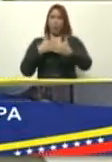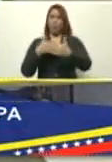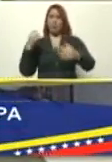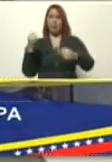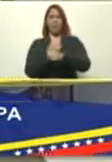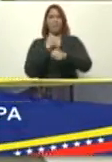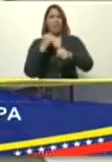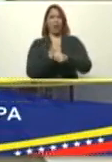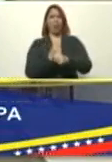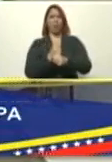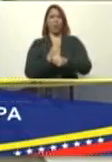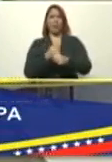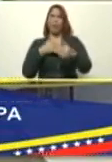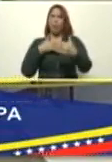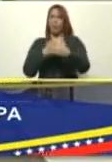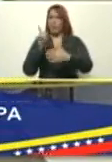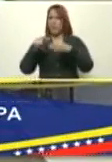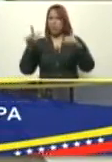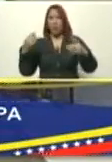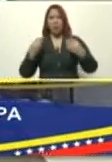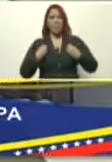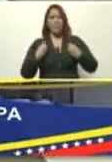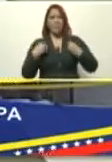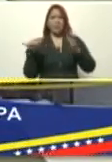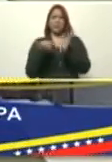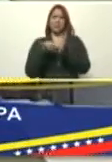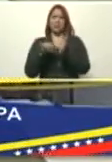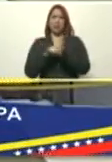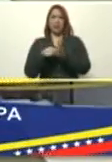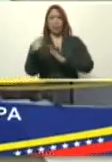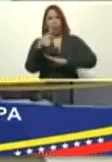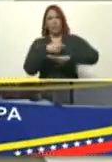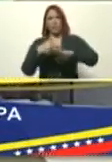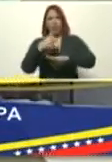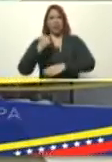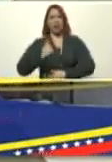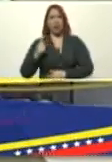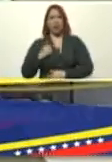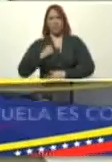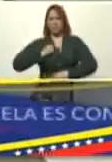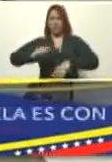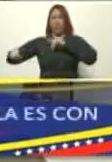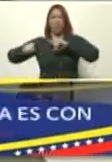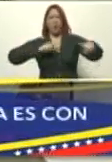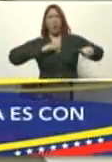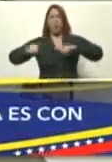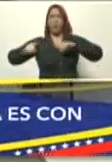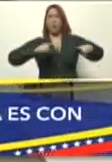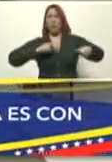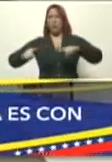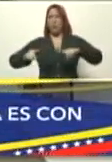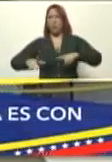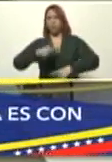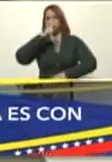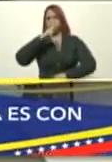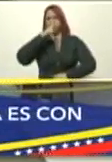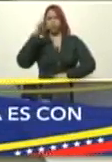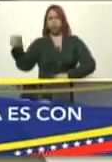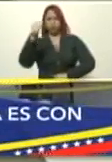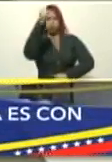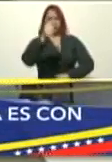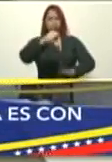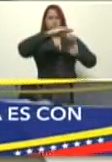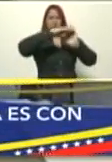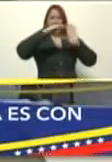contra los vecinos y vecinas. El gobierno de Canadá actúa de manera dictatorial, tiránicamente, imponiéndole medidas a la